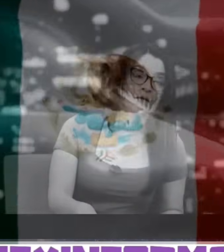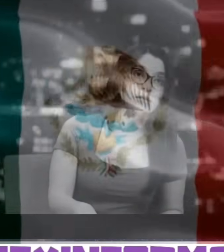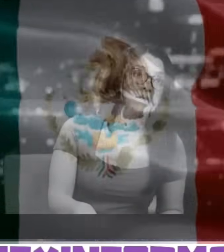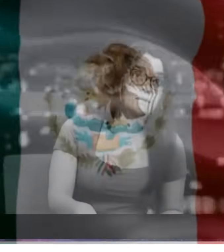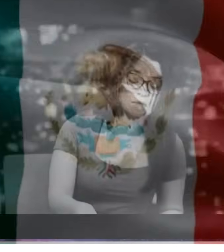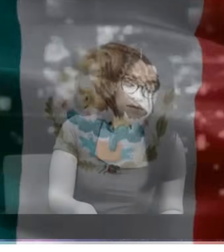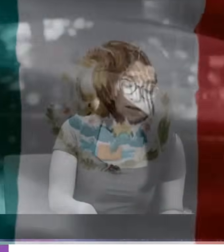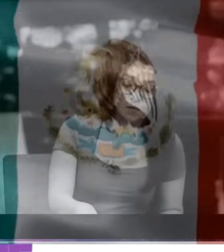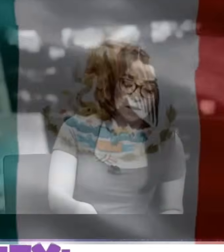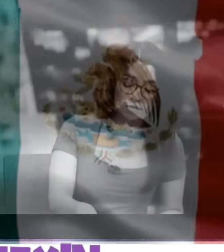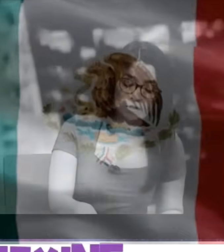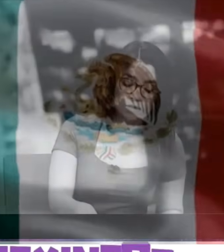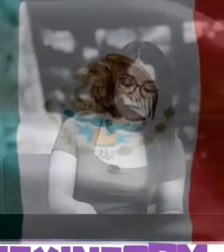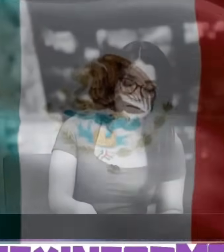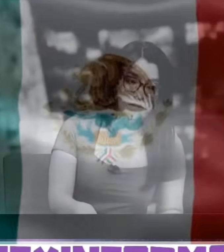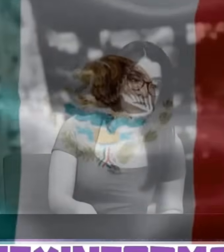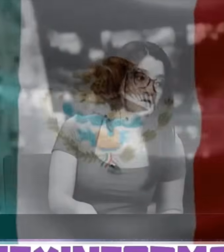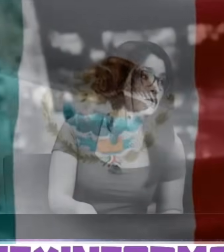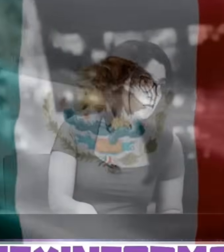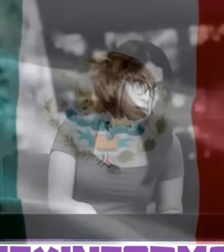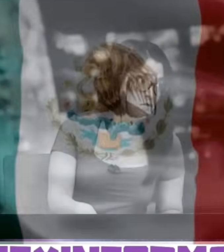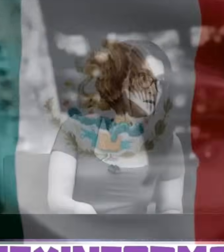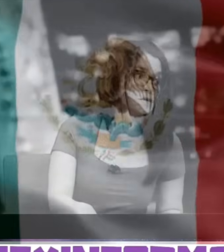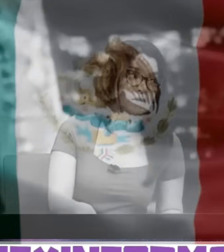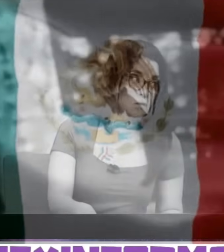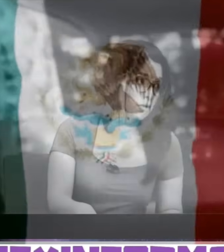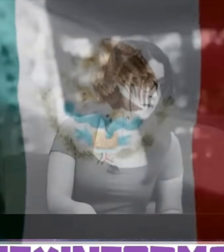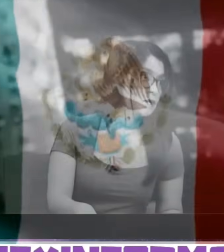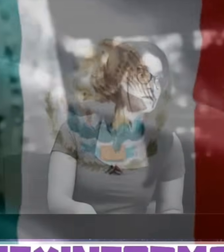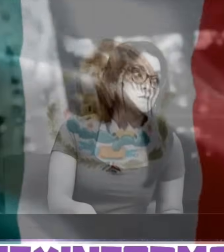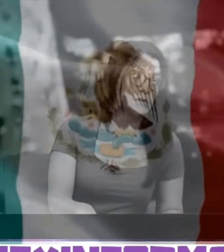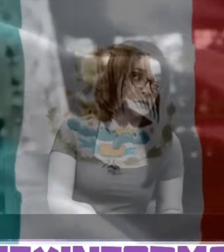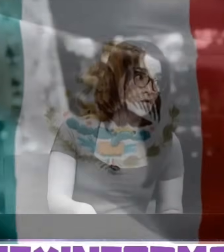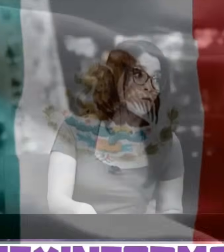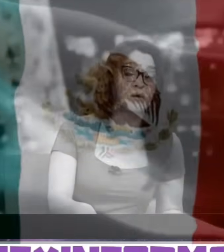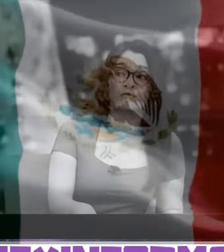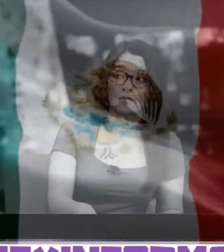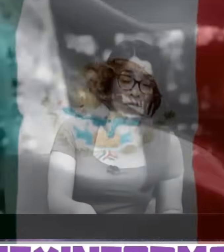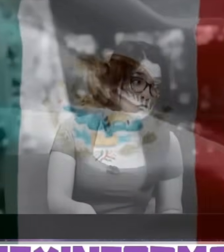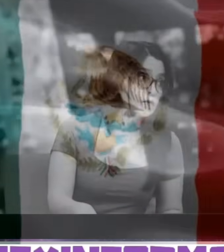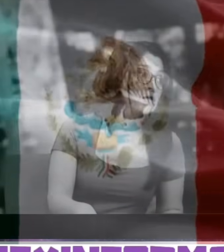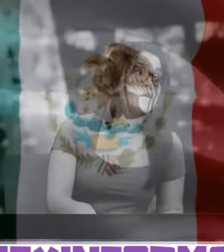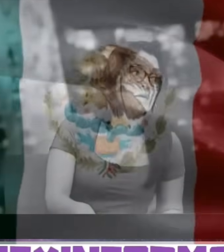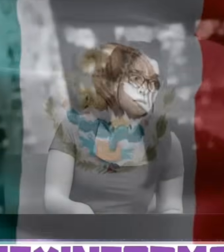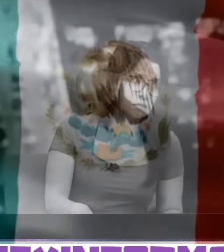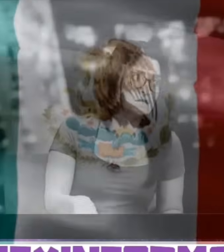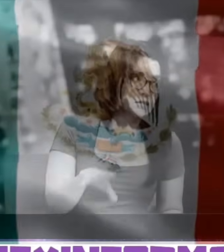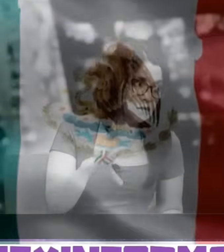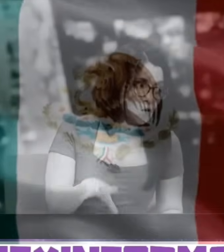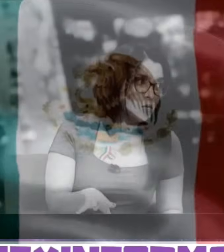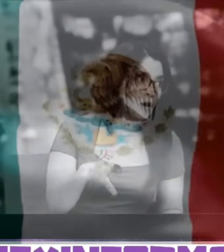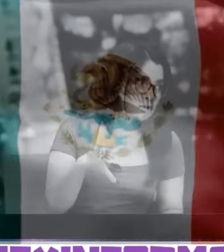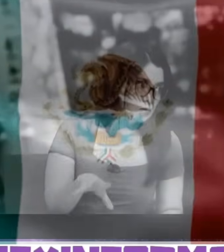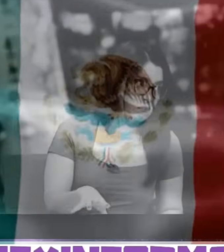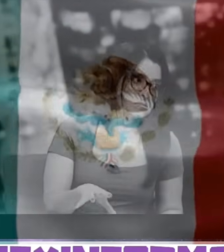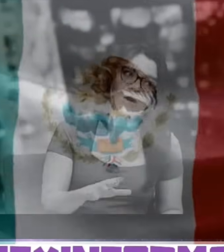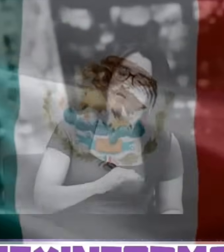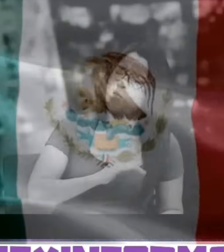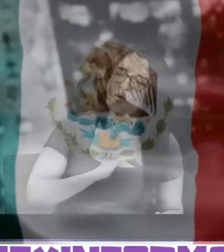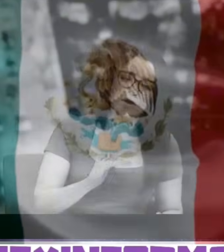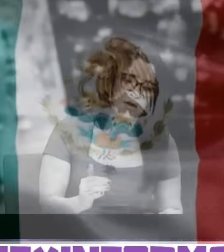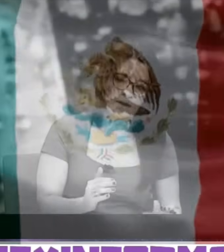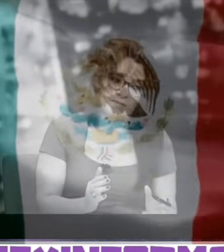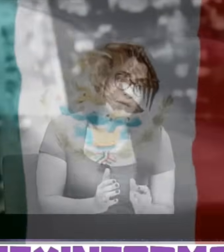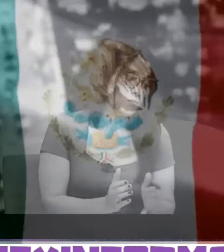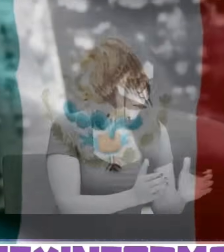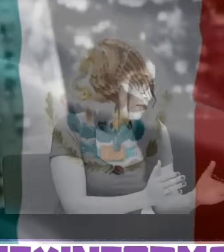de emergencia de la Guardia Nacional se activó desde las 8 de la noche. No es verdad que no había albergues, no es verdad que no hubo perifoneos. Es decir, sí hubo acciones